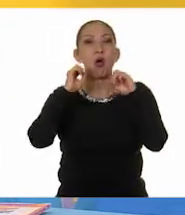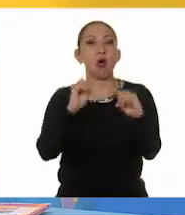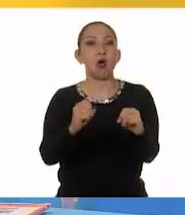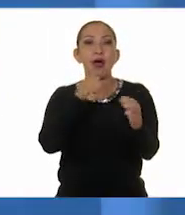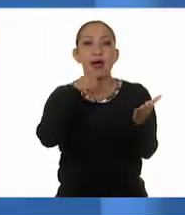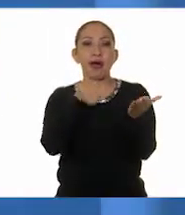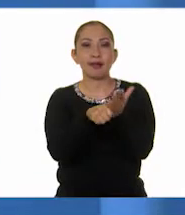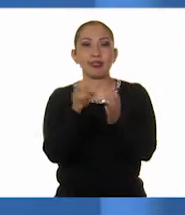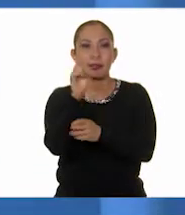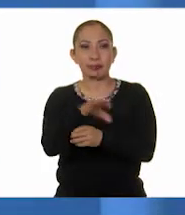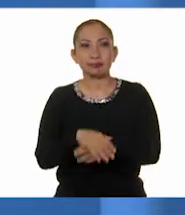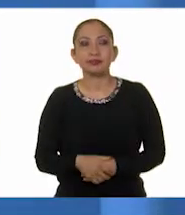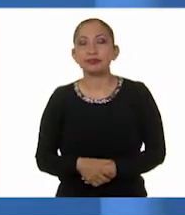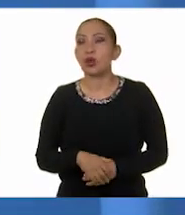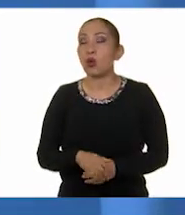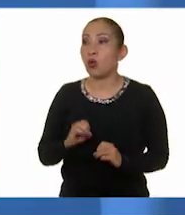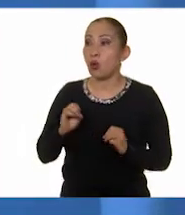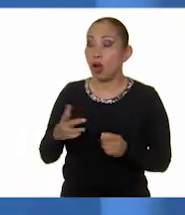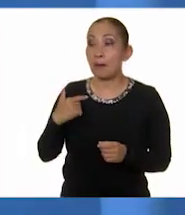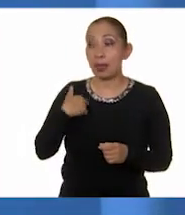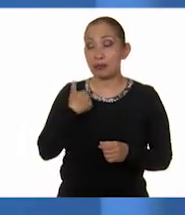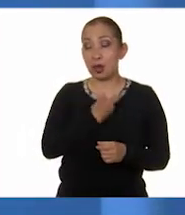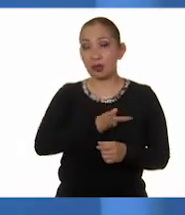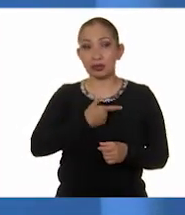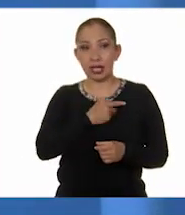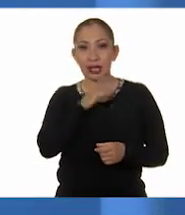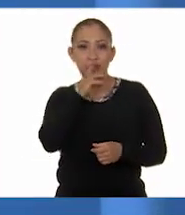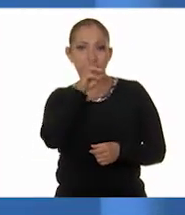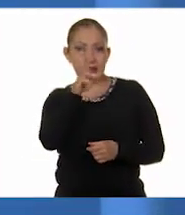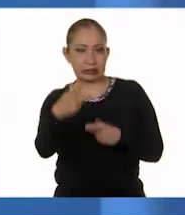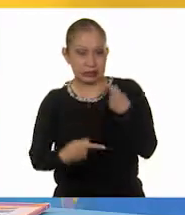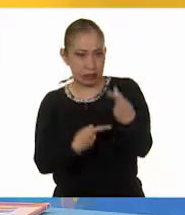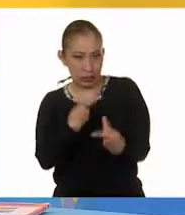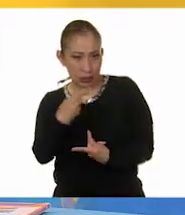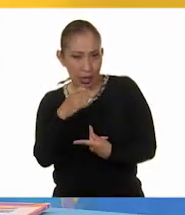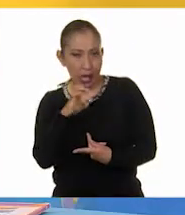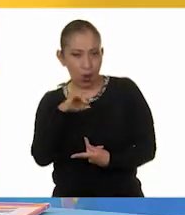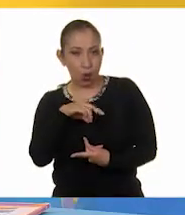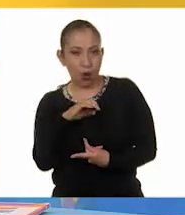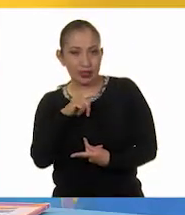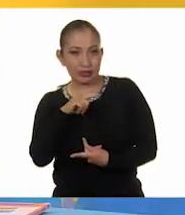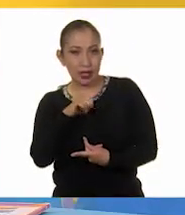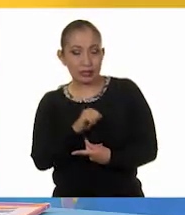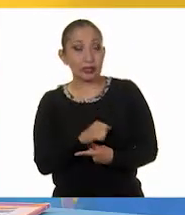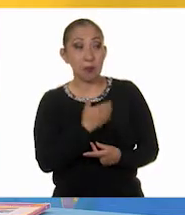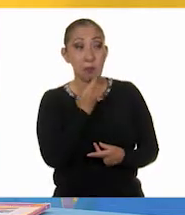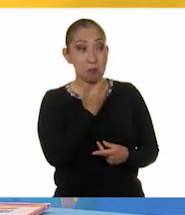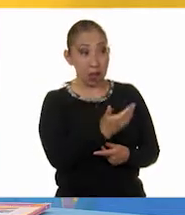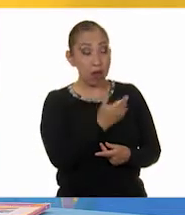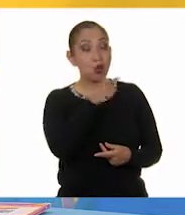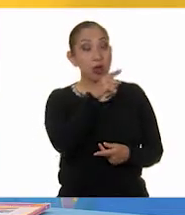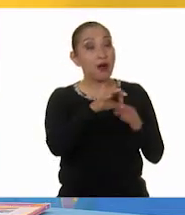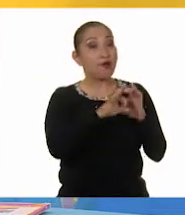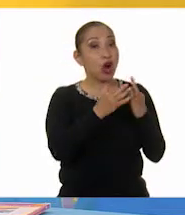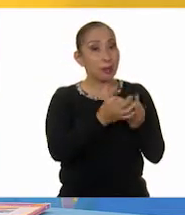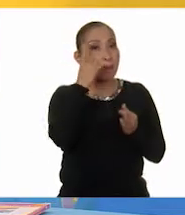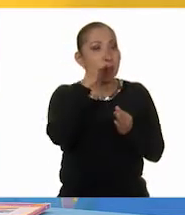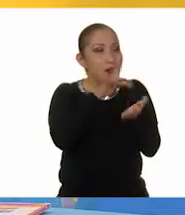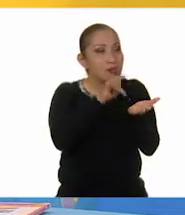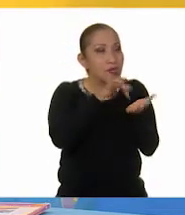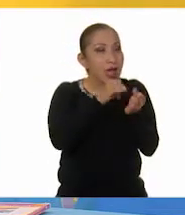carta. Oh, maestra, a mí me gusta contestar las encuestas. Qué bueno, porque una manera de generar